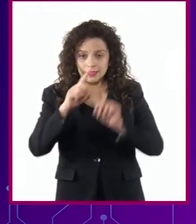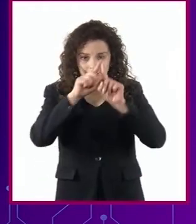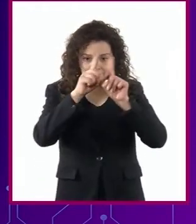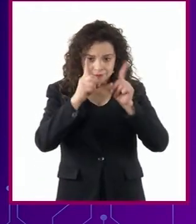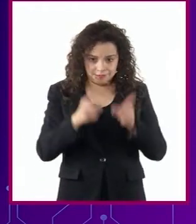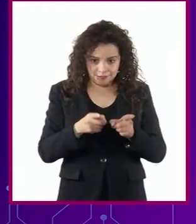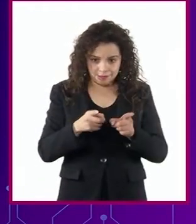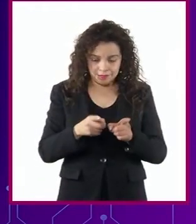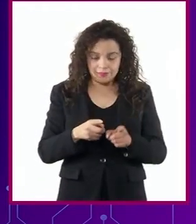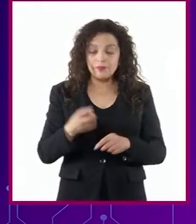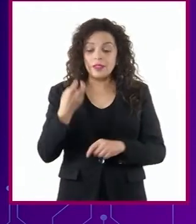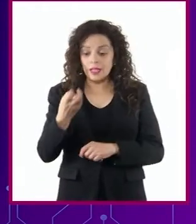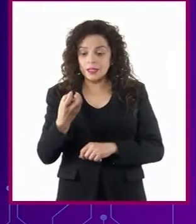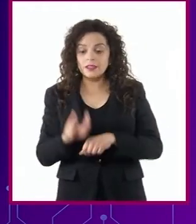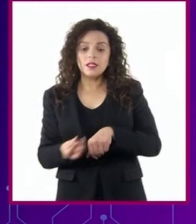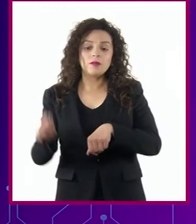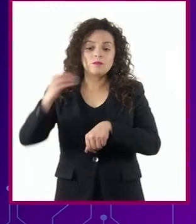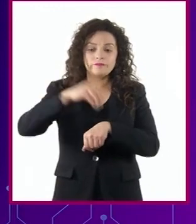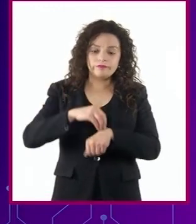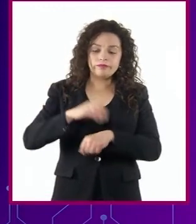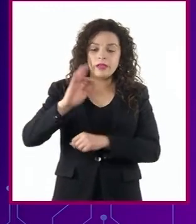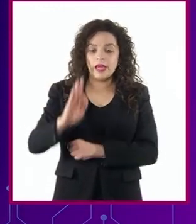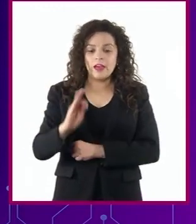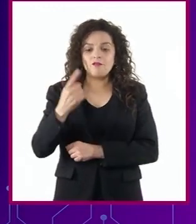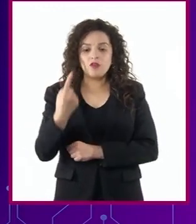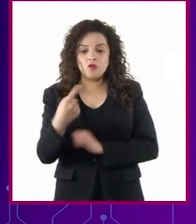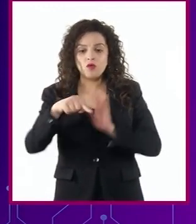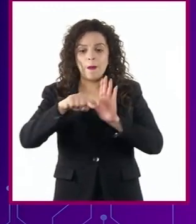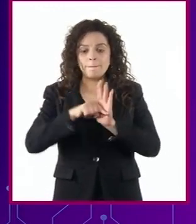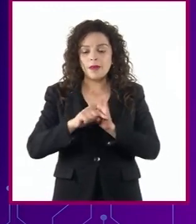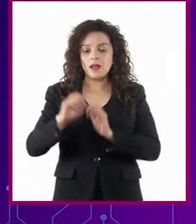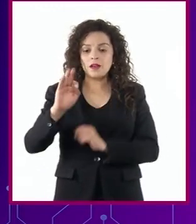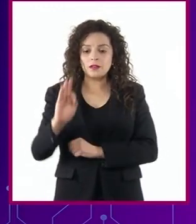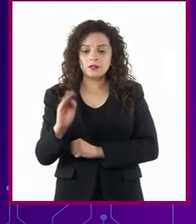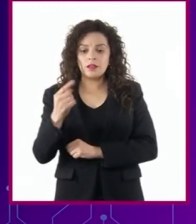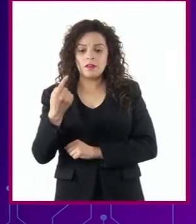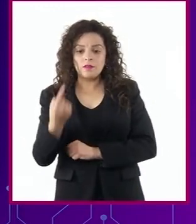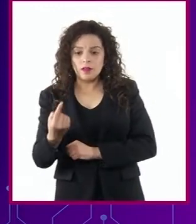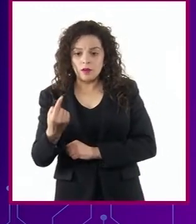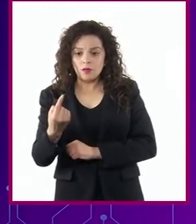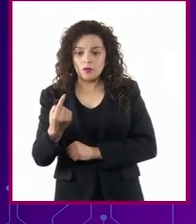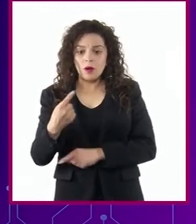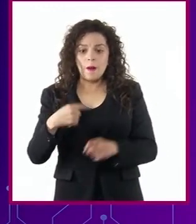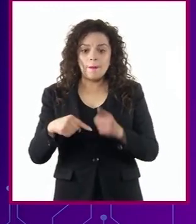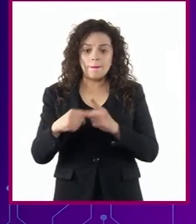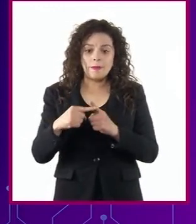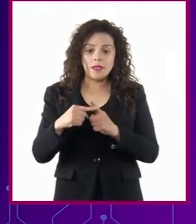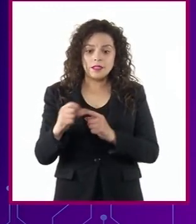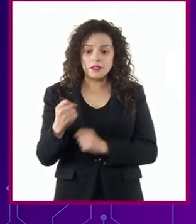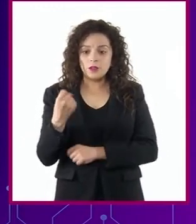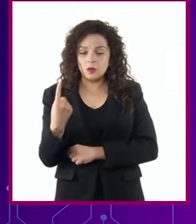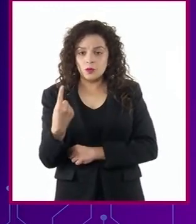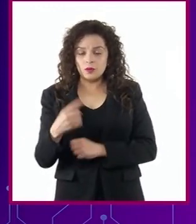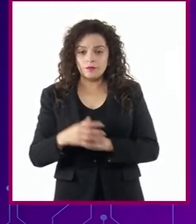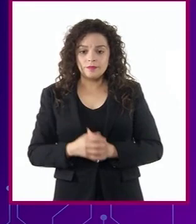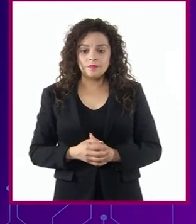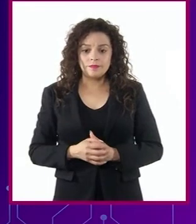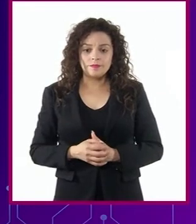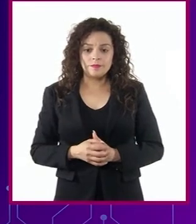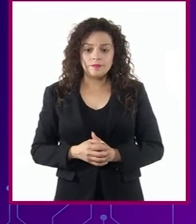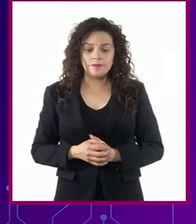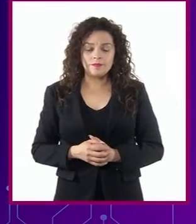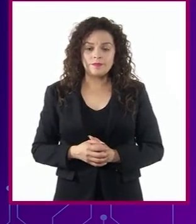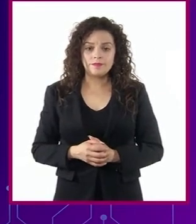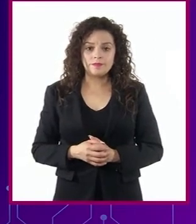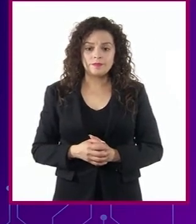en el que se encuentra la moda, más frecuencia absoluta del intervalo donde se encuentra la moda, menos la frecuencia